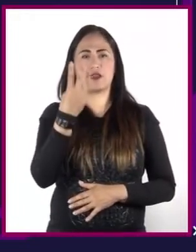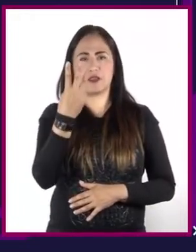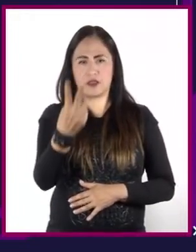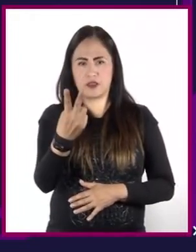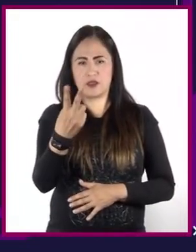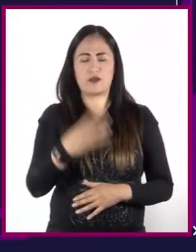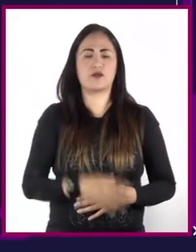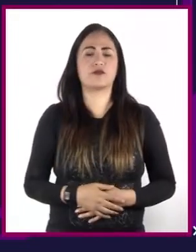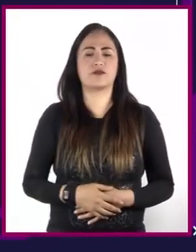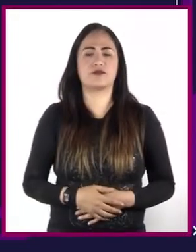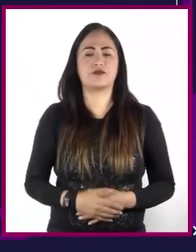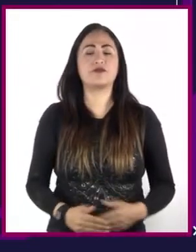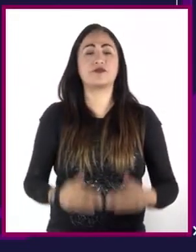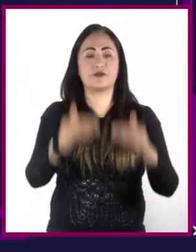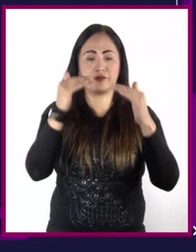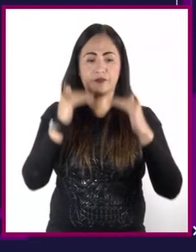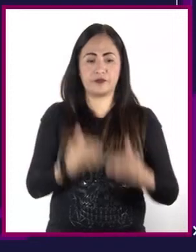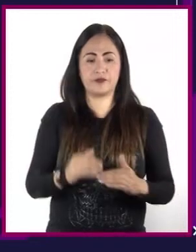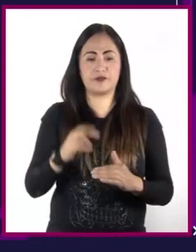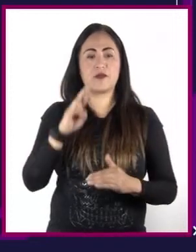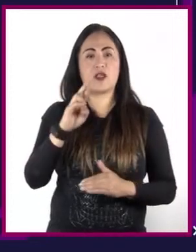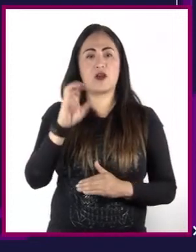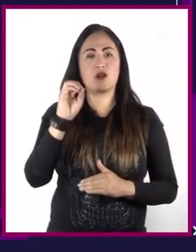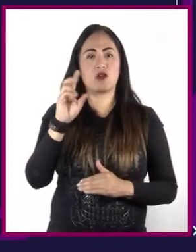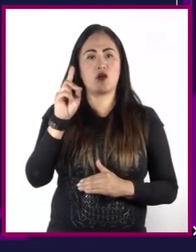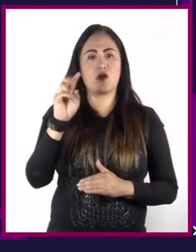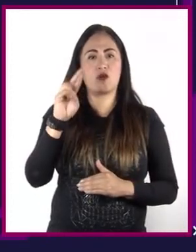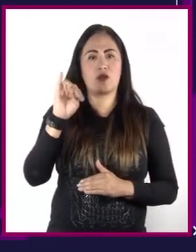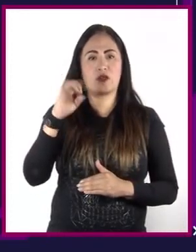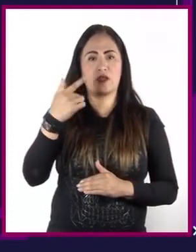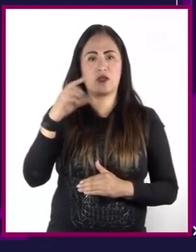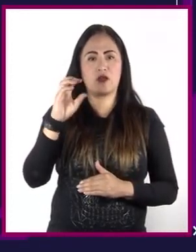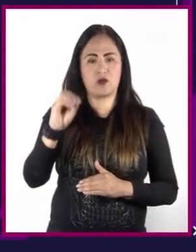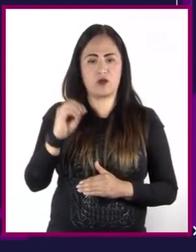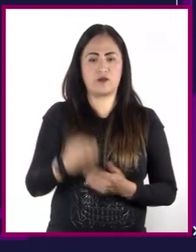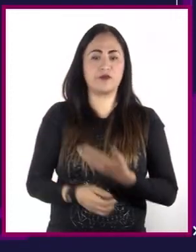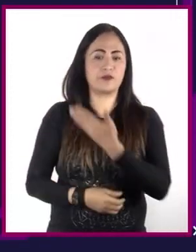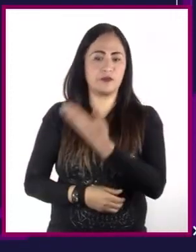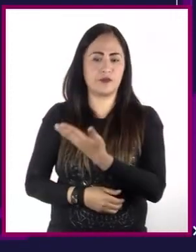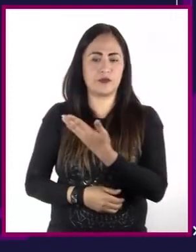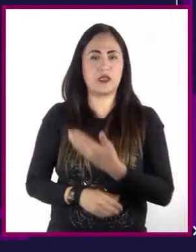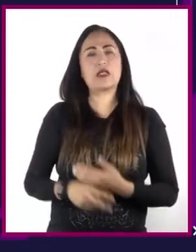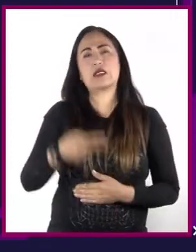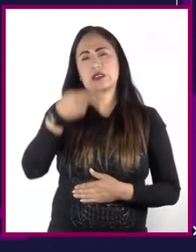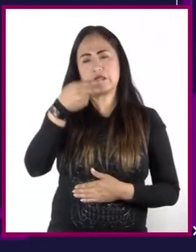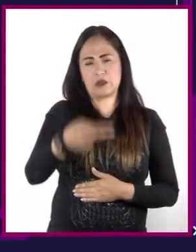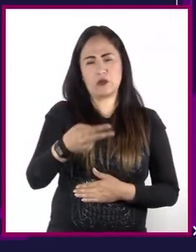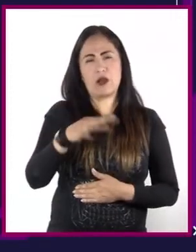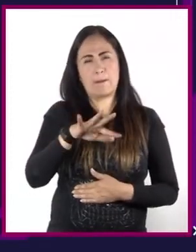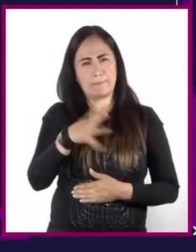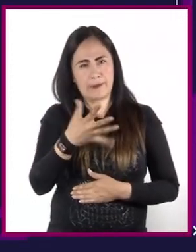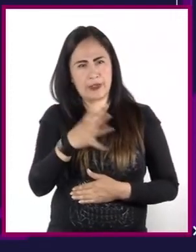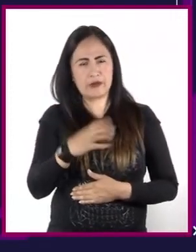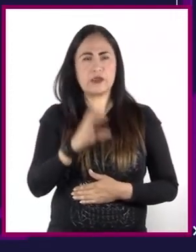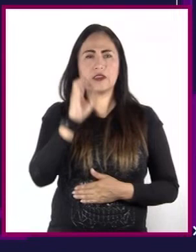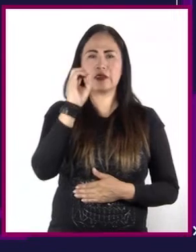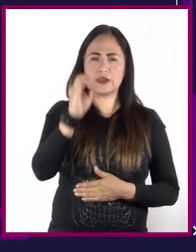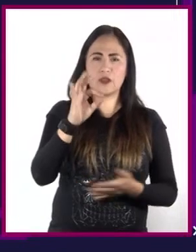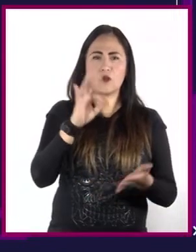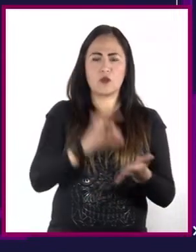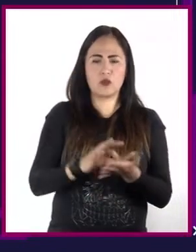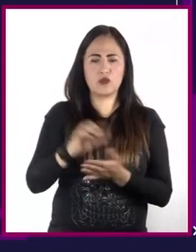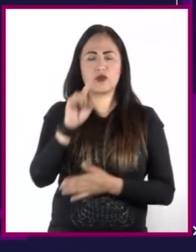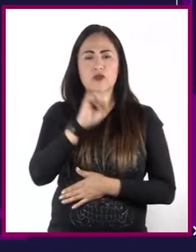0.182. La frecuencia relativa de Rodrigo es igual a 7 entre 44. Es aproximadamente igual